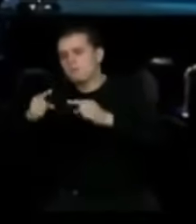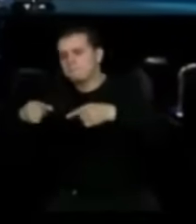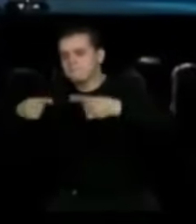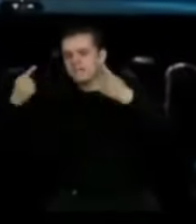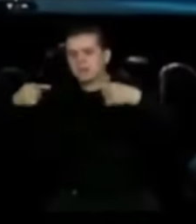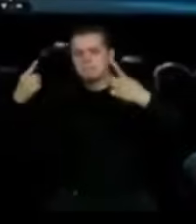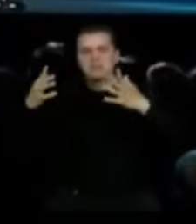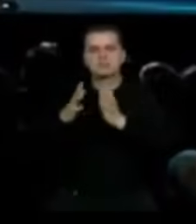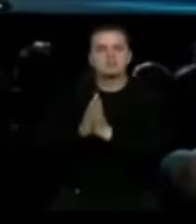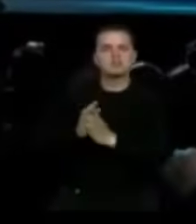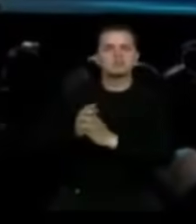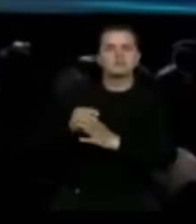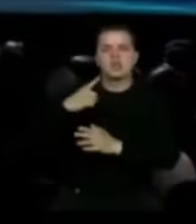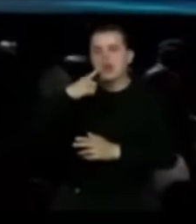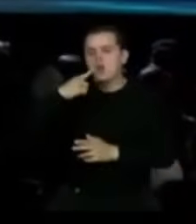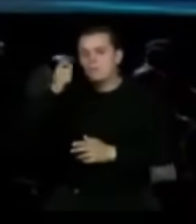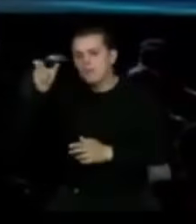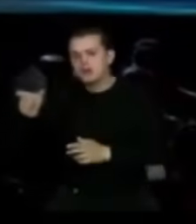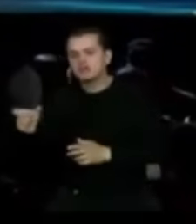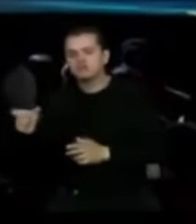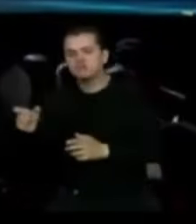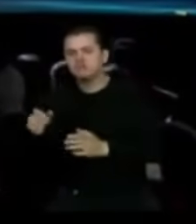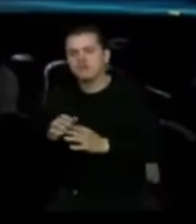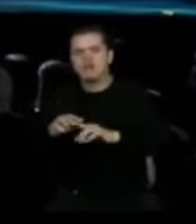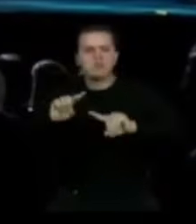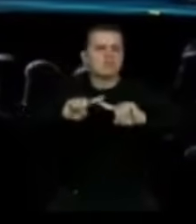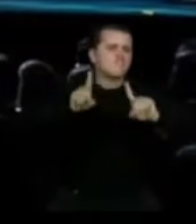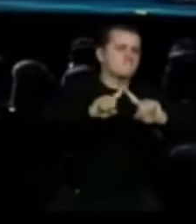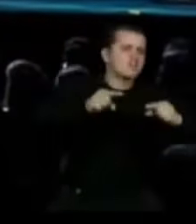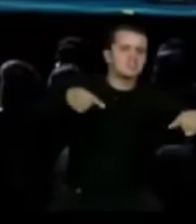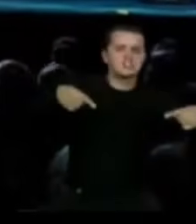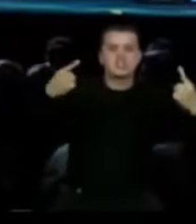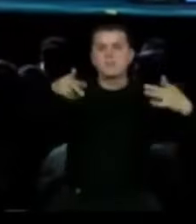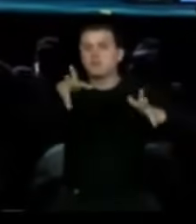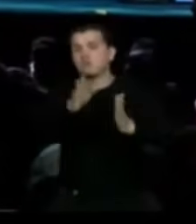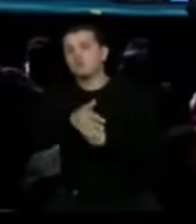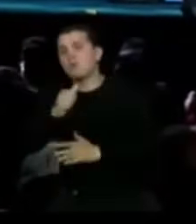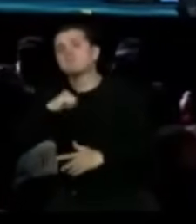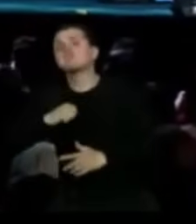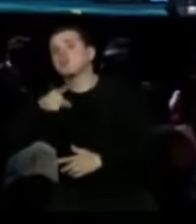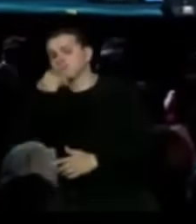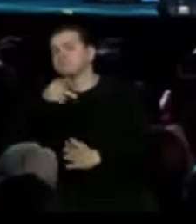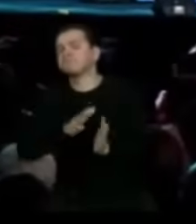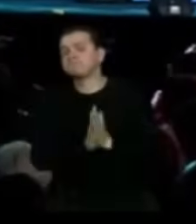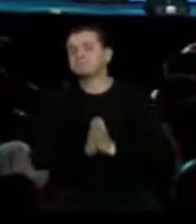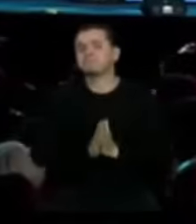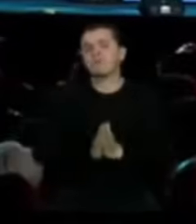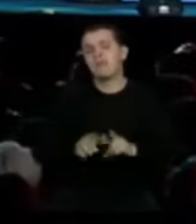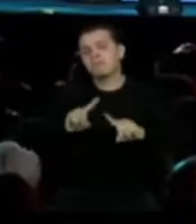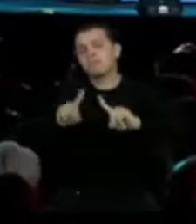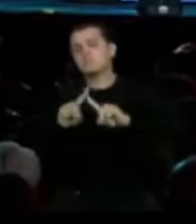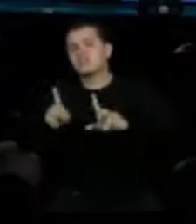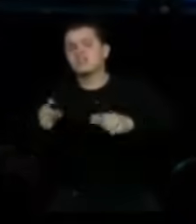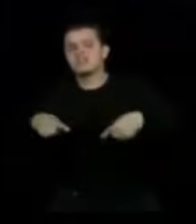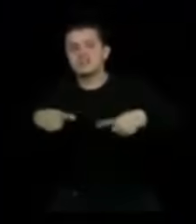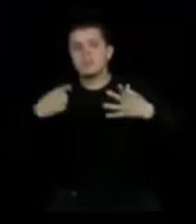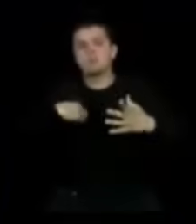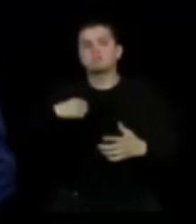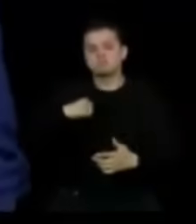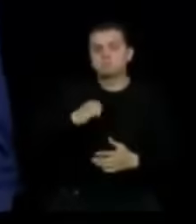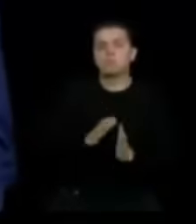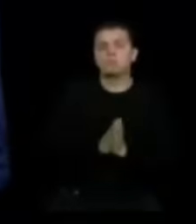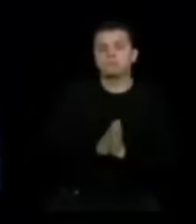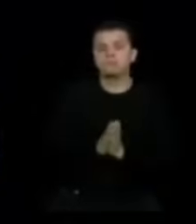enemigos de la humanidad. Hay varios enemigos que tú tienes. Hay varios enemigos que yo